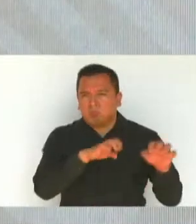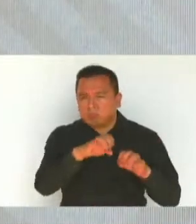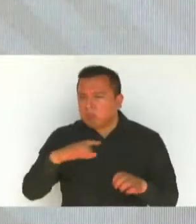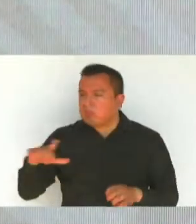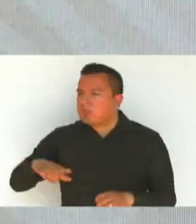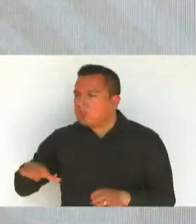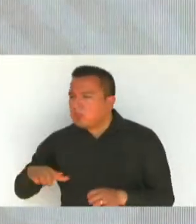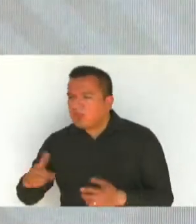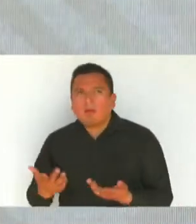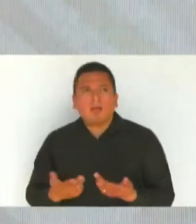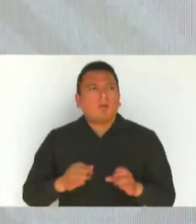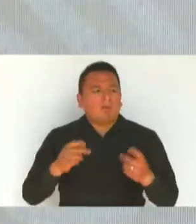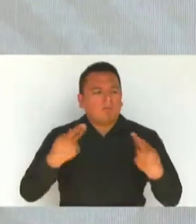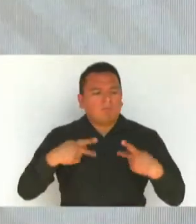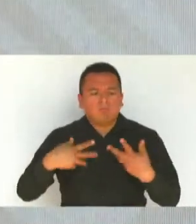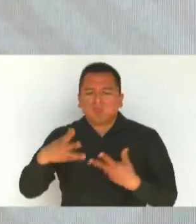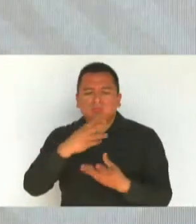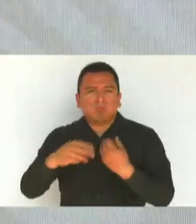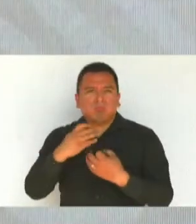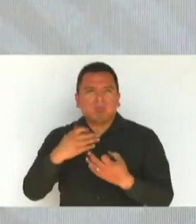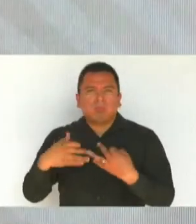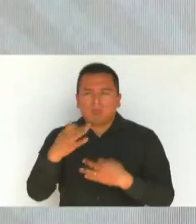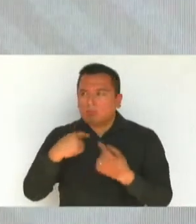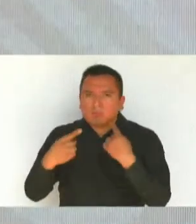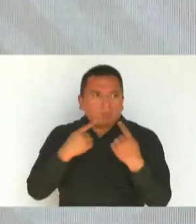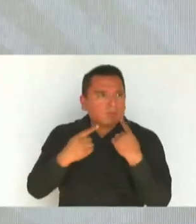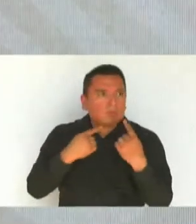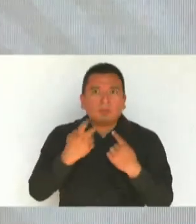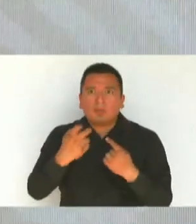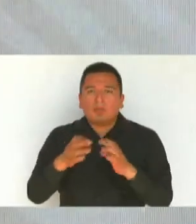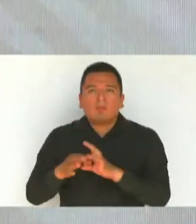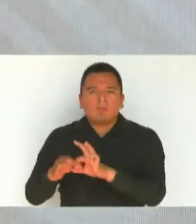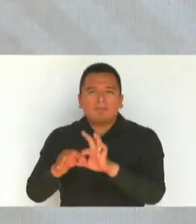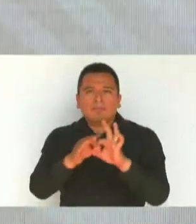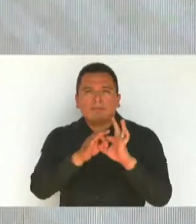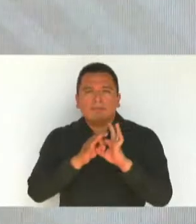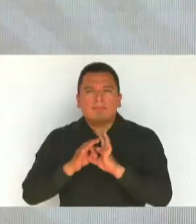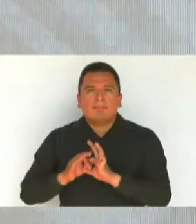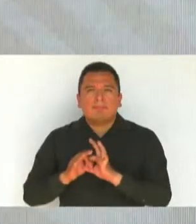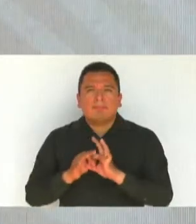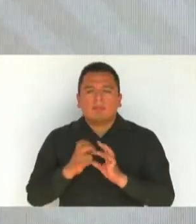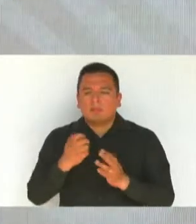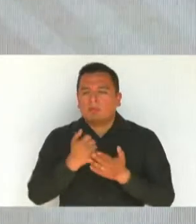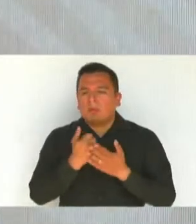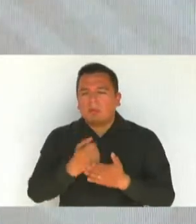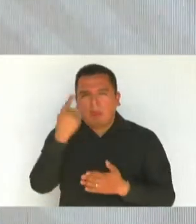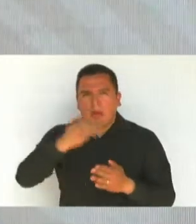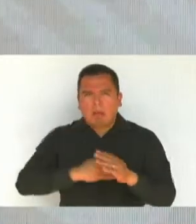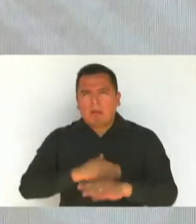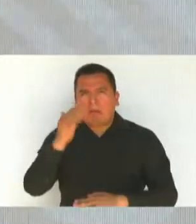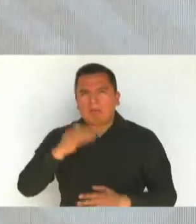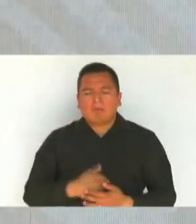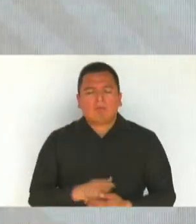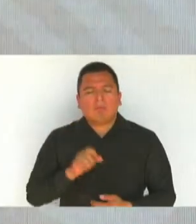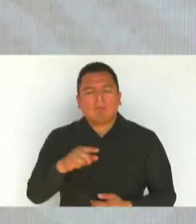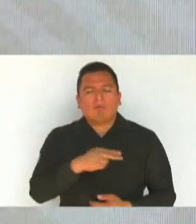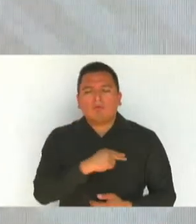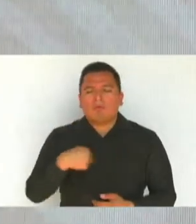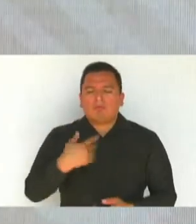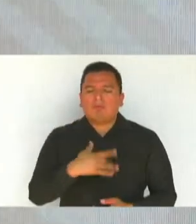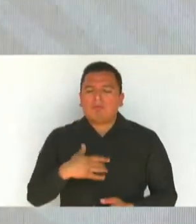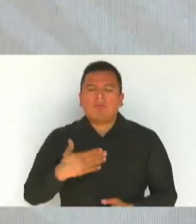la sociedad en su conjunto siempre serán un factor de unidad, de éxito y de muy buenos